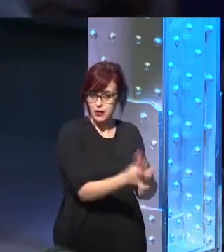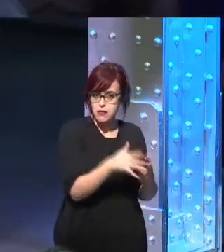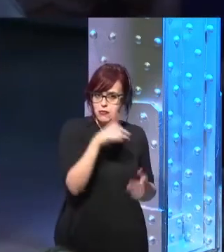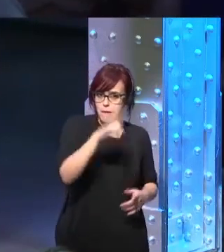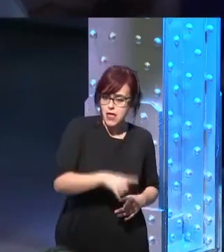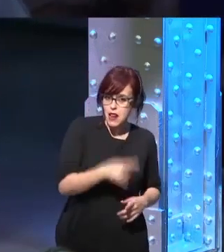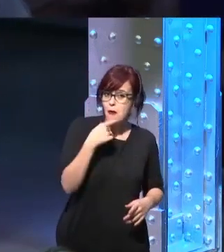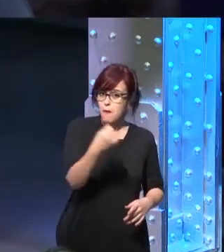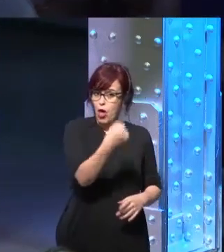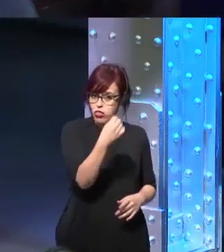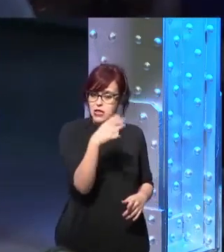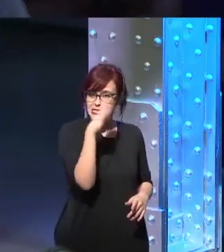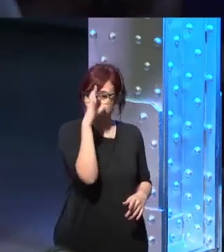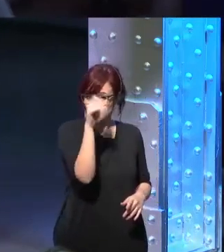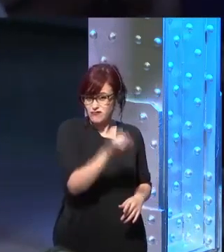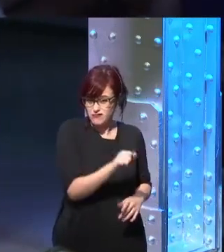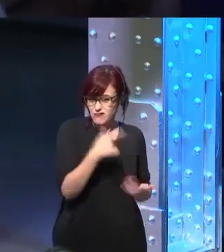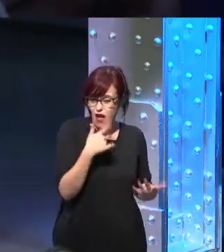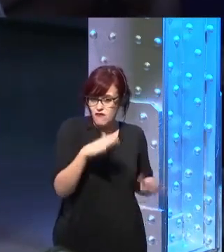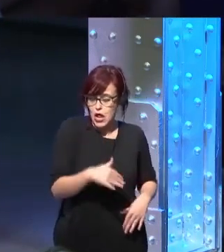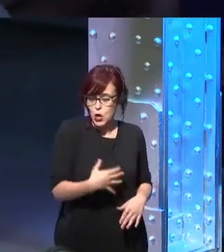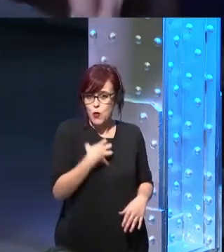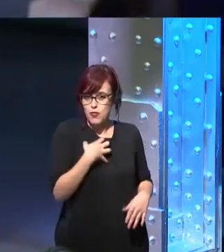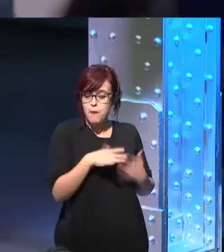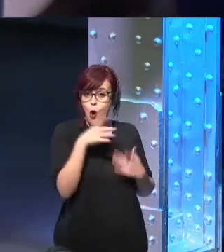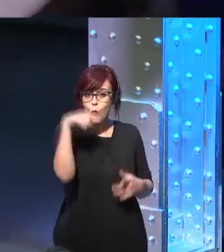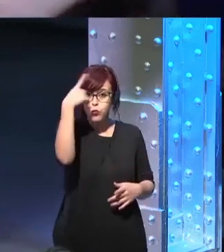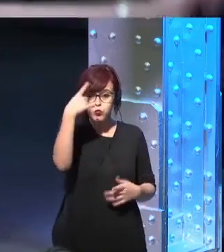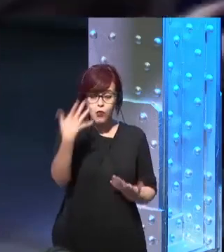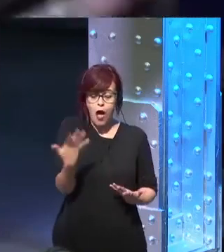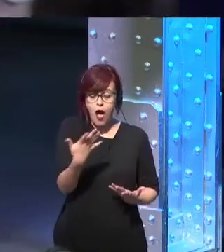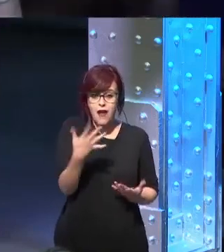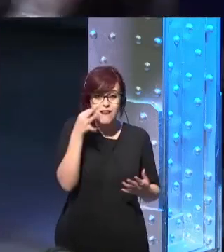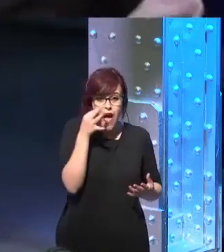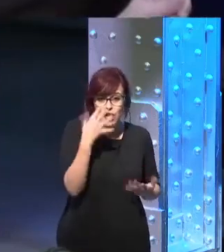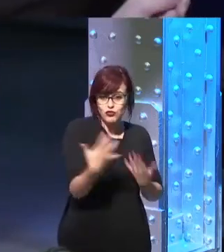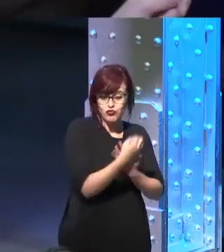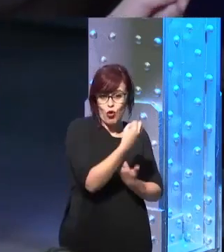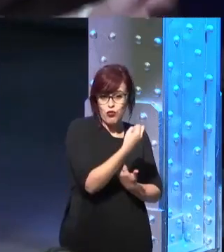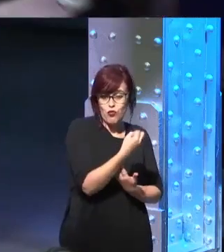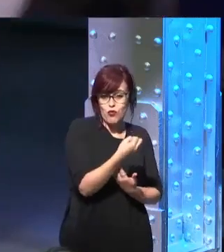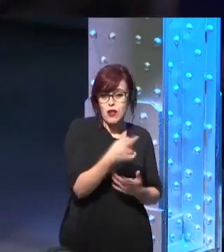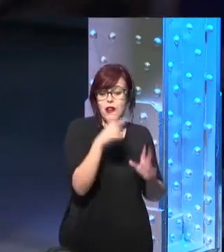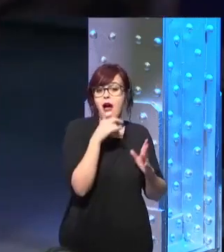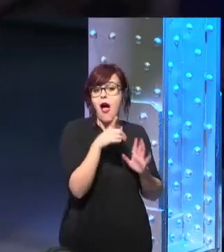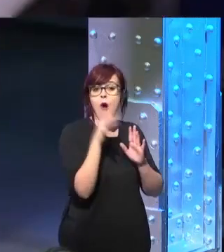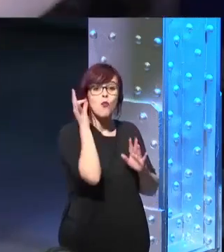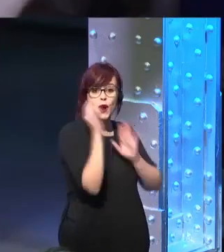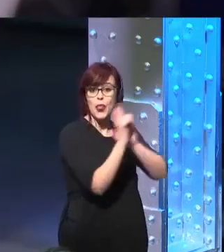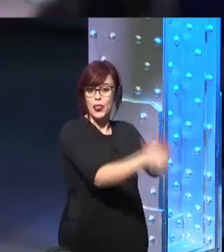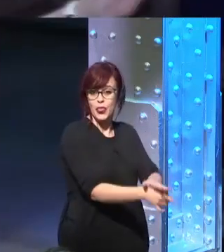ser escuchado está incrustada hasta el fondo en nuestra cultura, y si no estamos seguros de